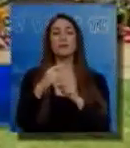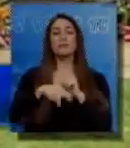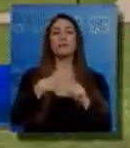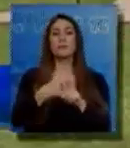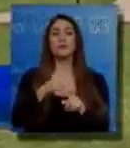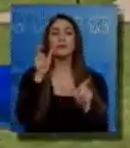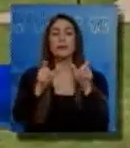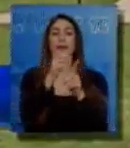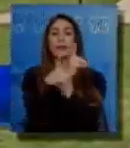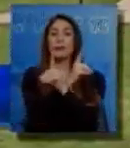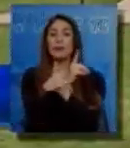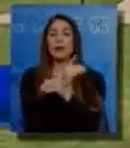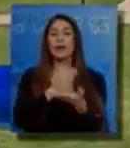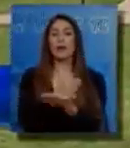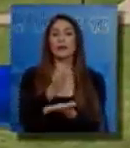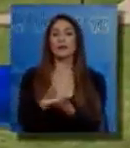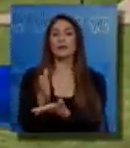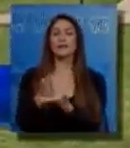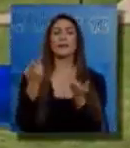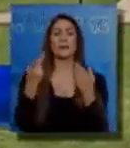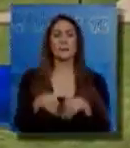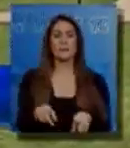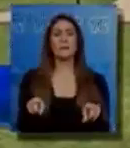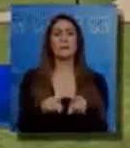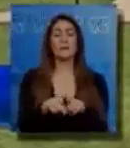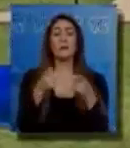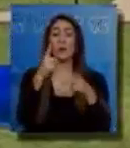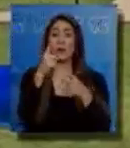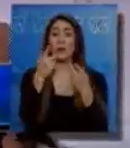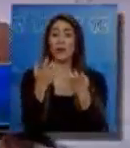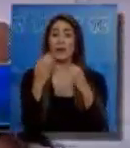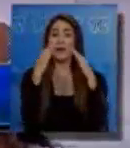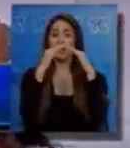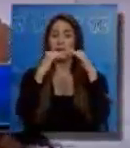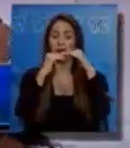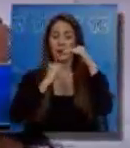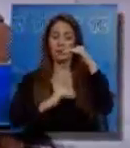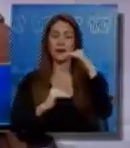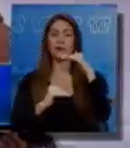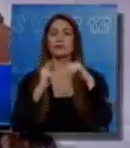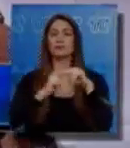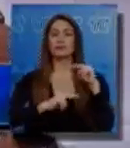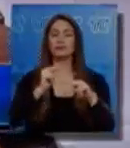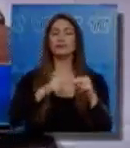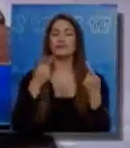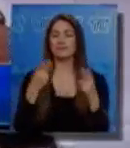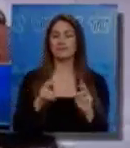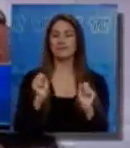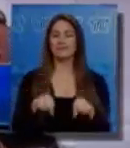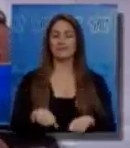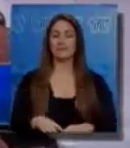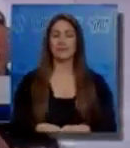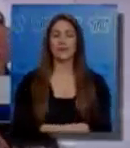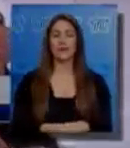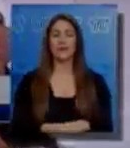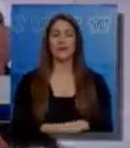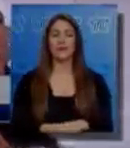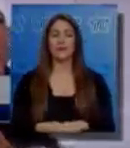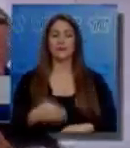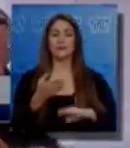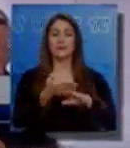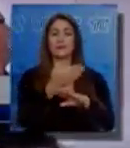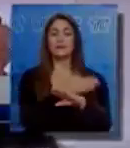con discapacidad y la posibilidad de ampliar la vivienda en el piso bajo. Aquellos que critican el gasto público son los que antes